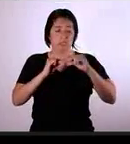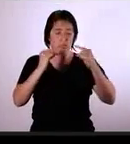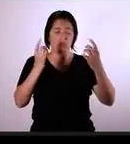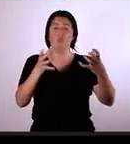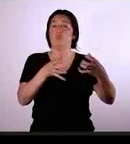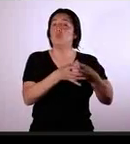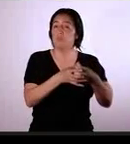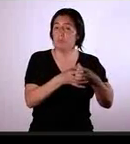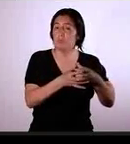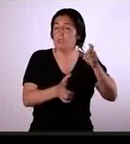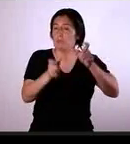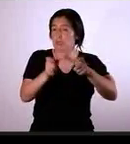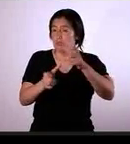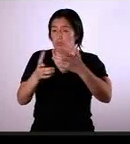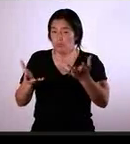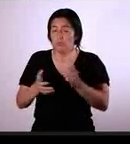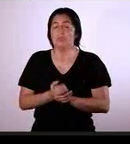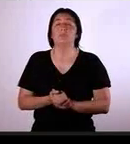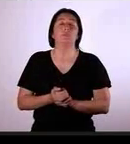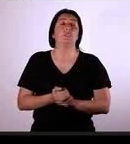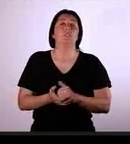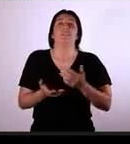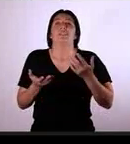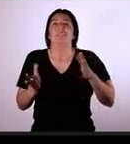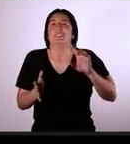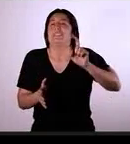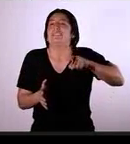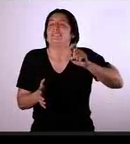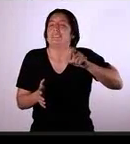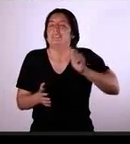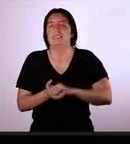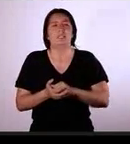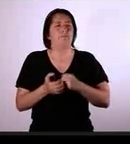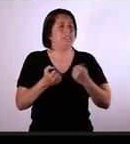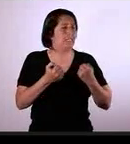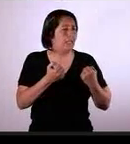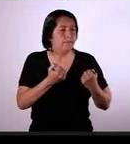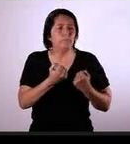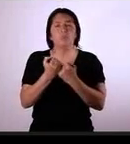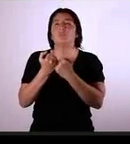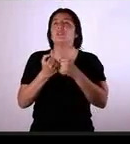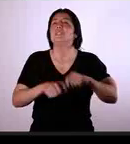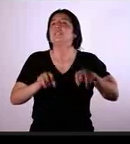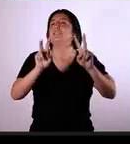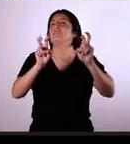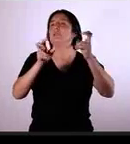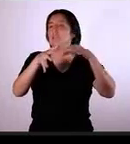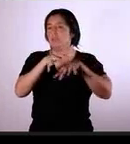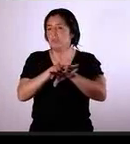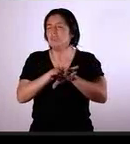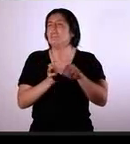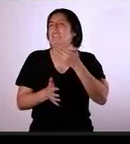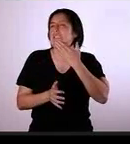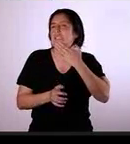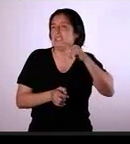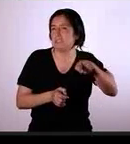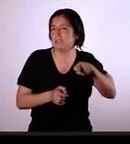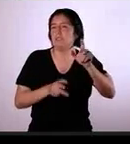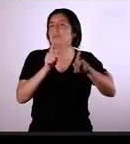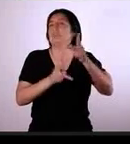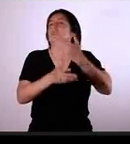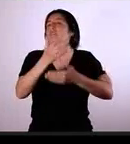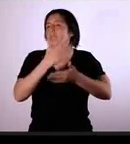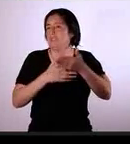dentro de estos grupos de personas que, digamos, requieren un refuerzo en el tema de inclusión, están las personas con discapacidad